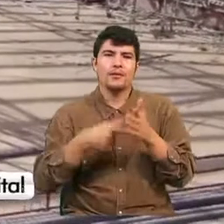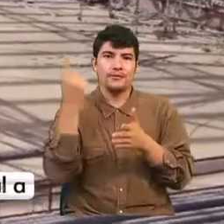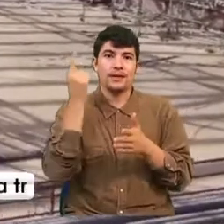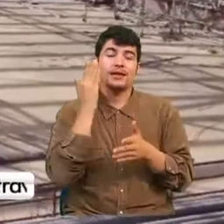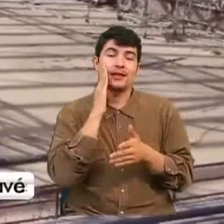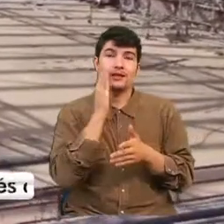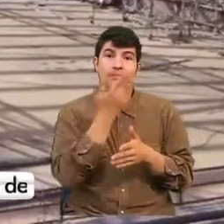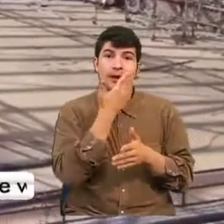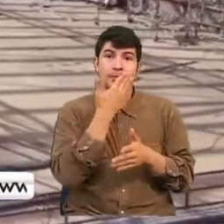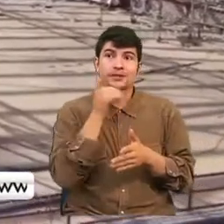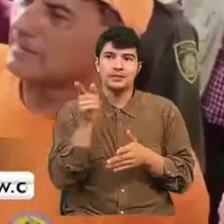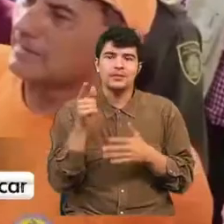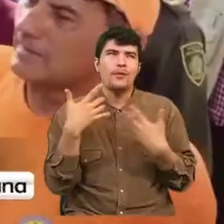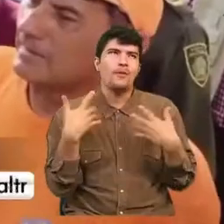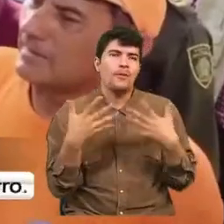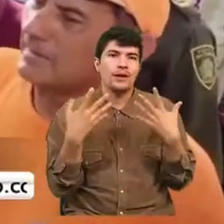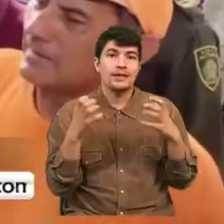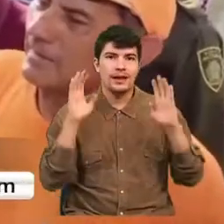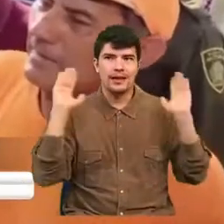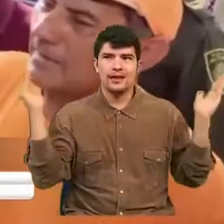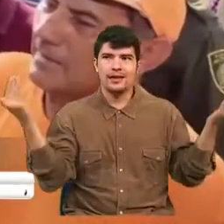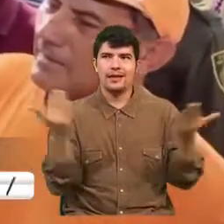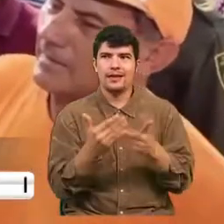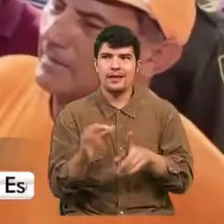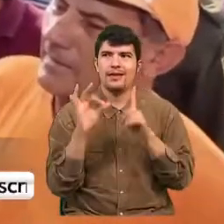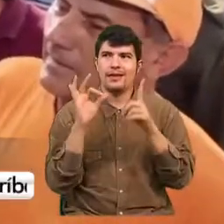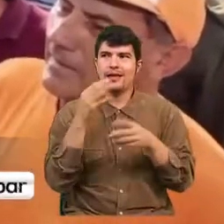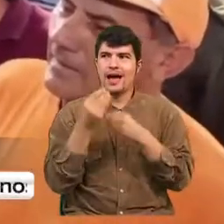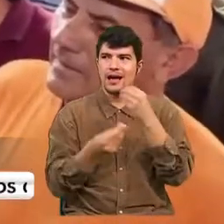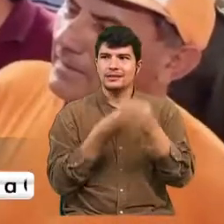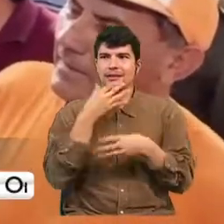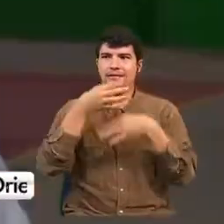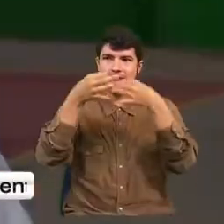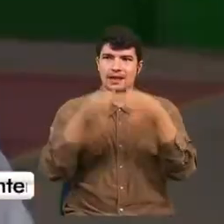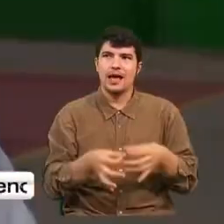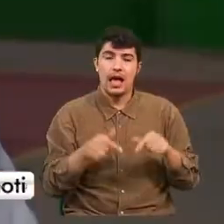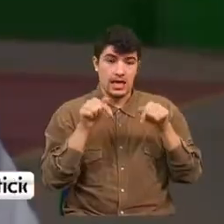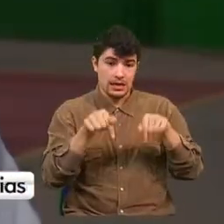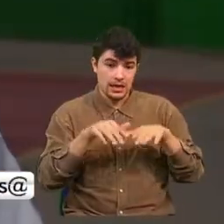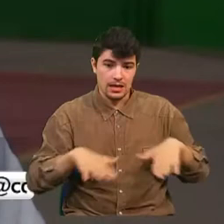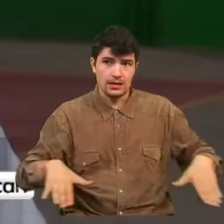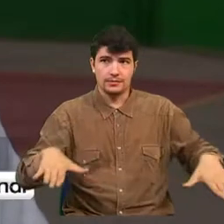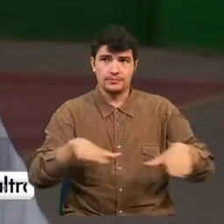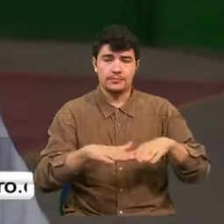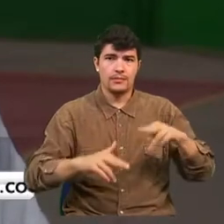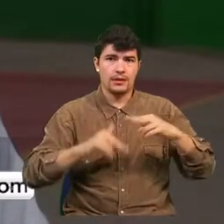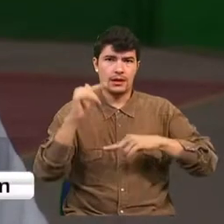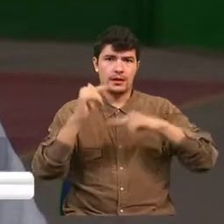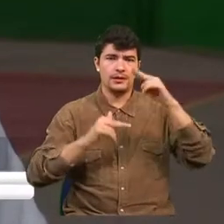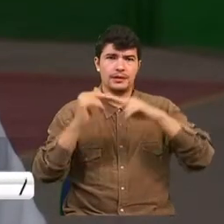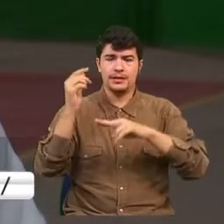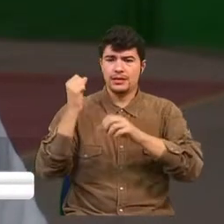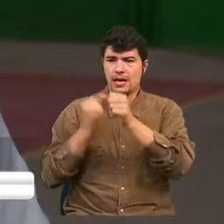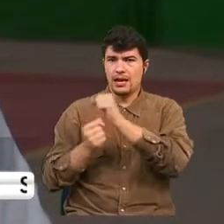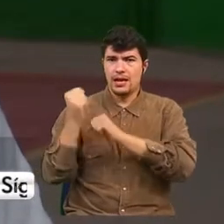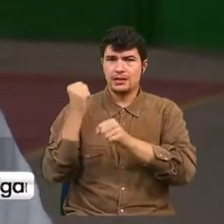habitantes de Barbosa de contar con una villa olímpica se hizo realidad. Este escenario se viene construyendo desde el año